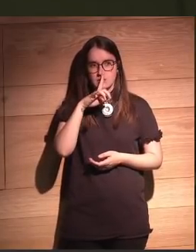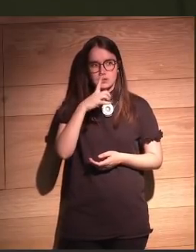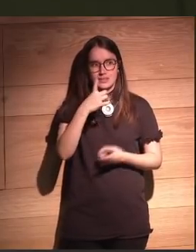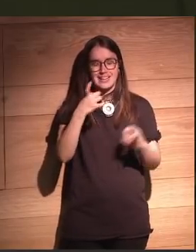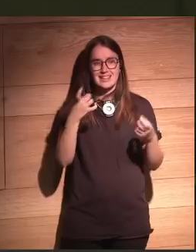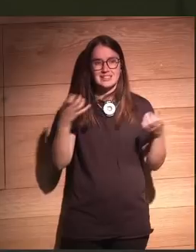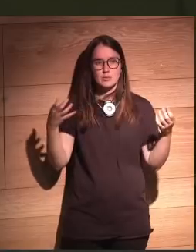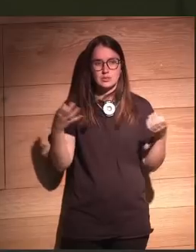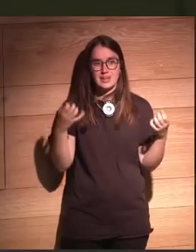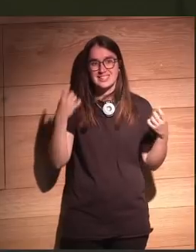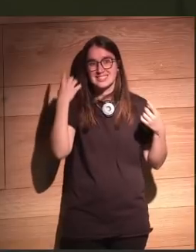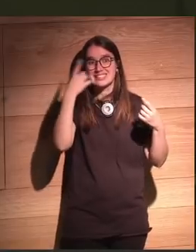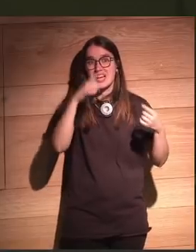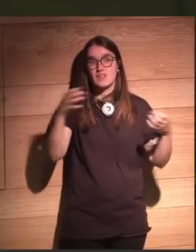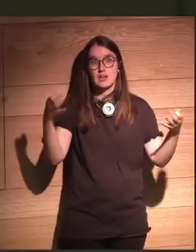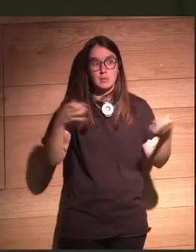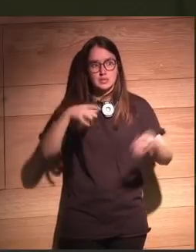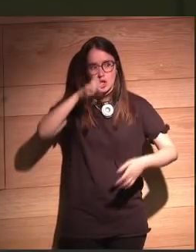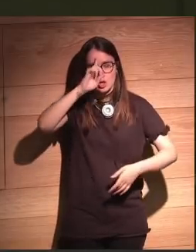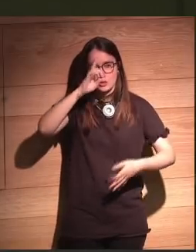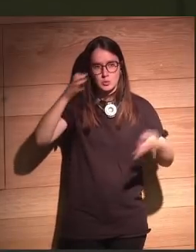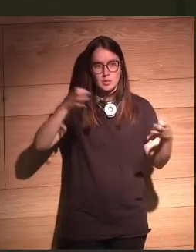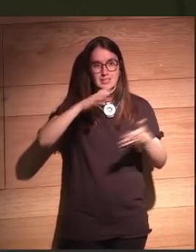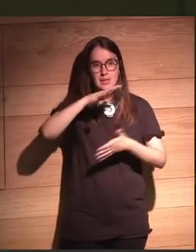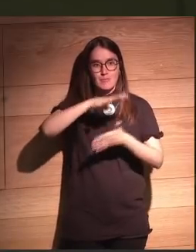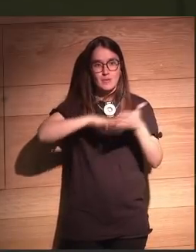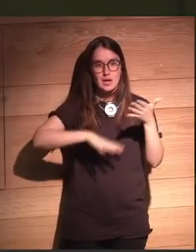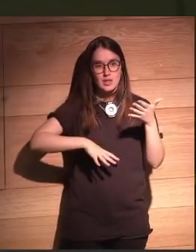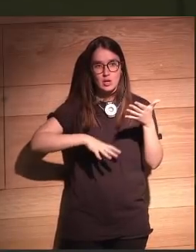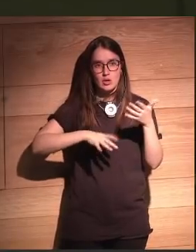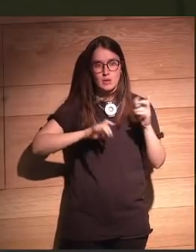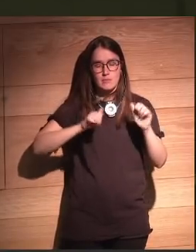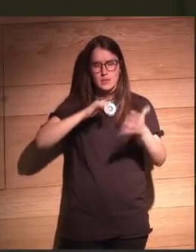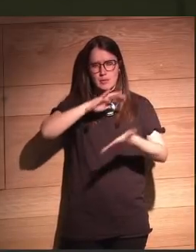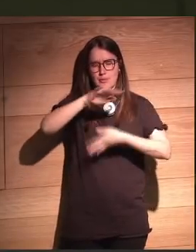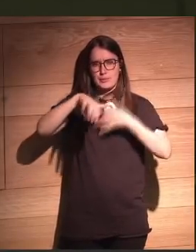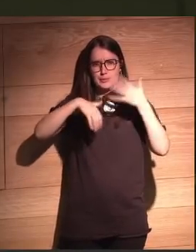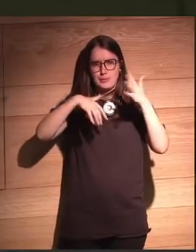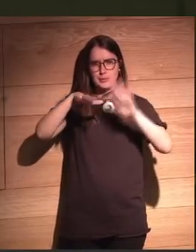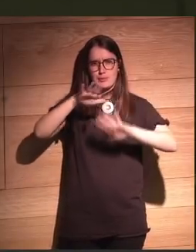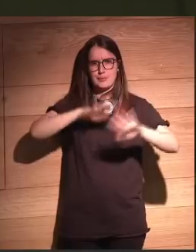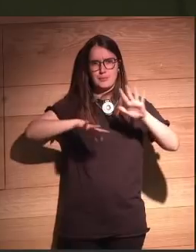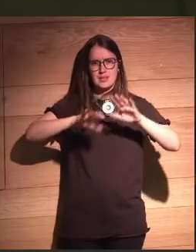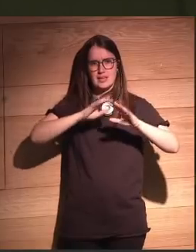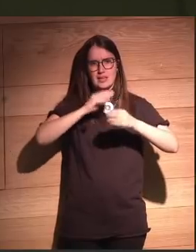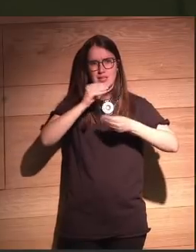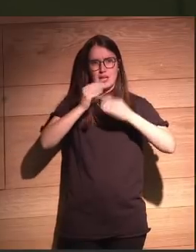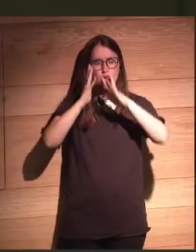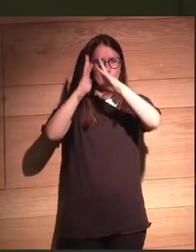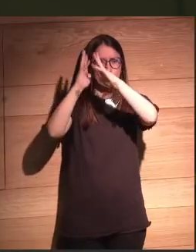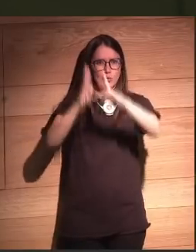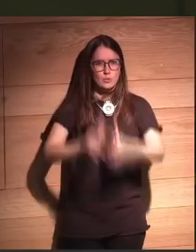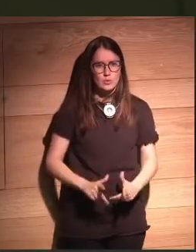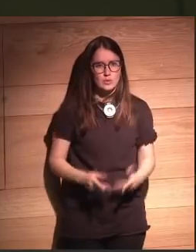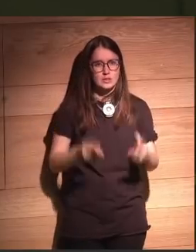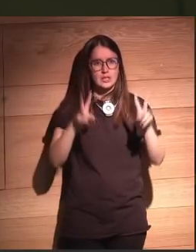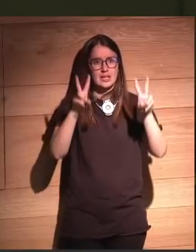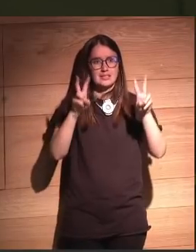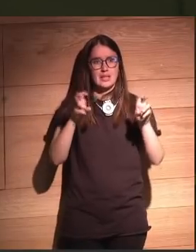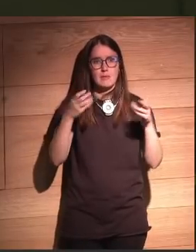es saber qué pasa. No sabemos qué pasa. En Barcelona se liaron la manta a la cabeza y decidieron hacer un censo sobre las